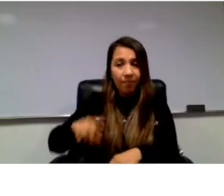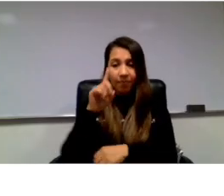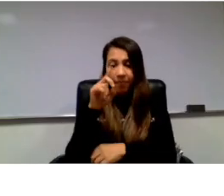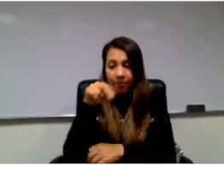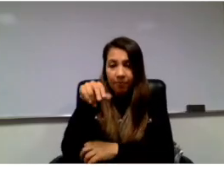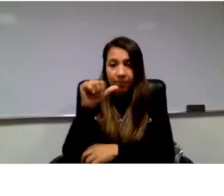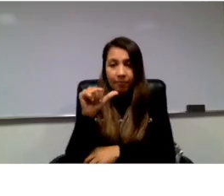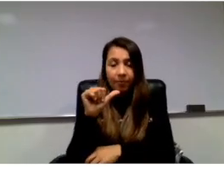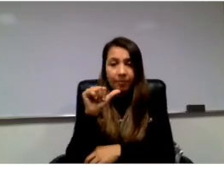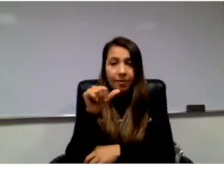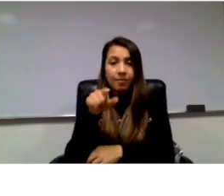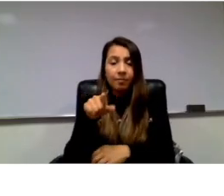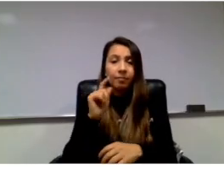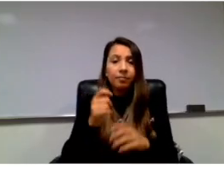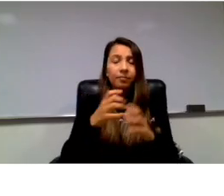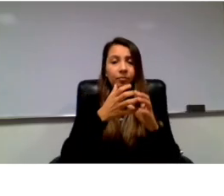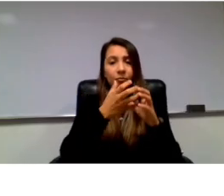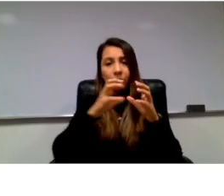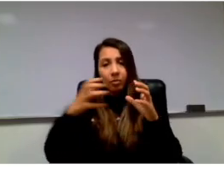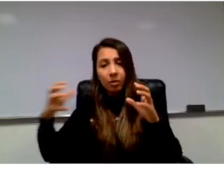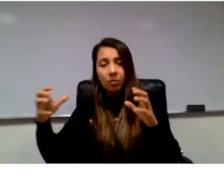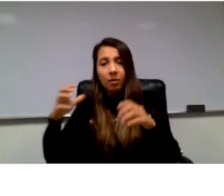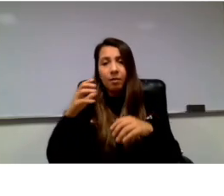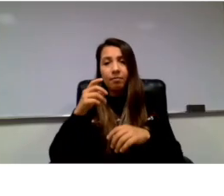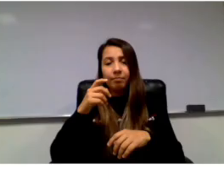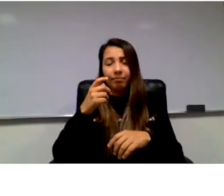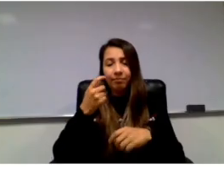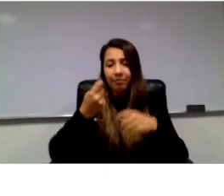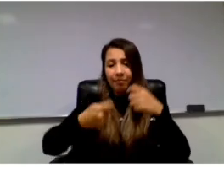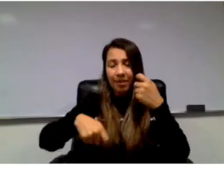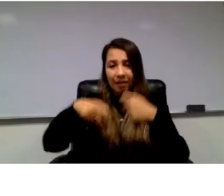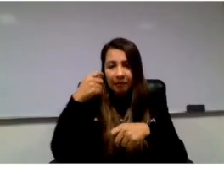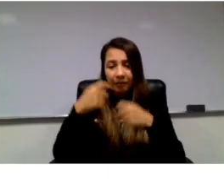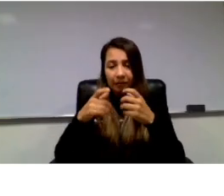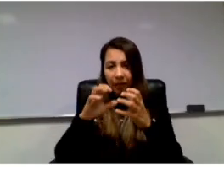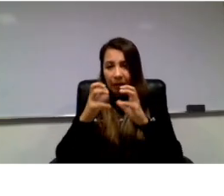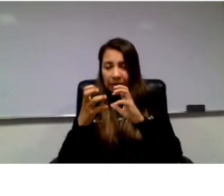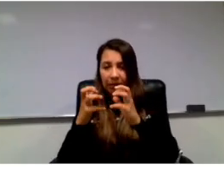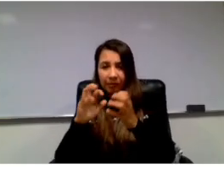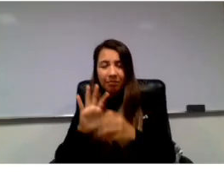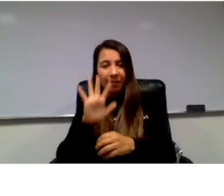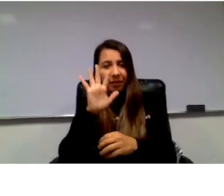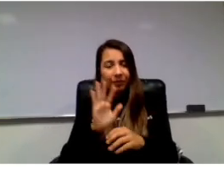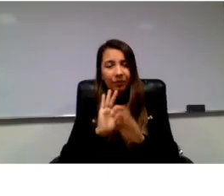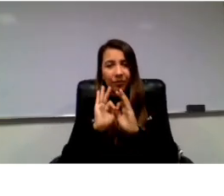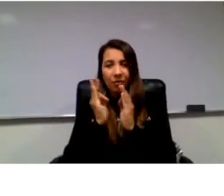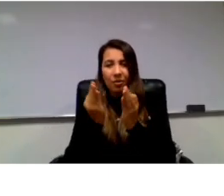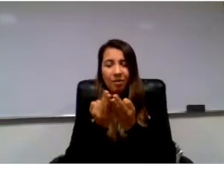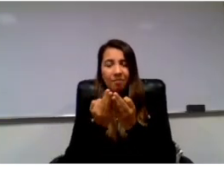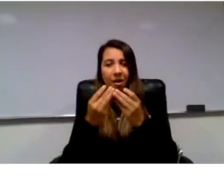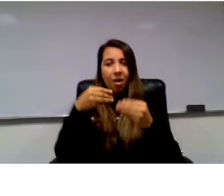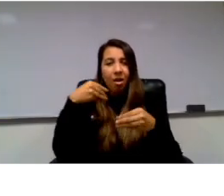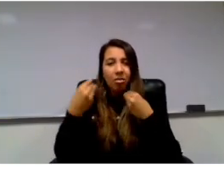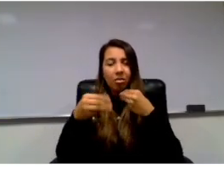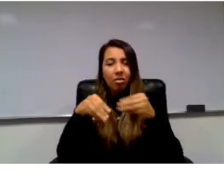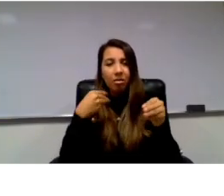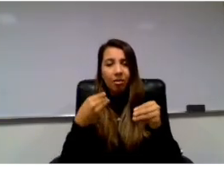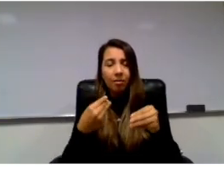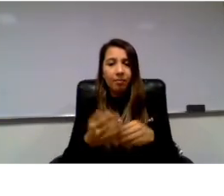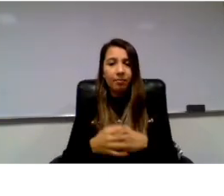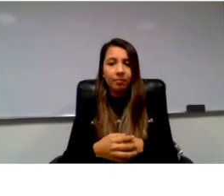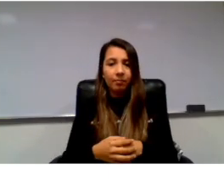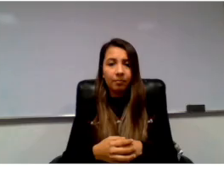DNA resulta ser una molécula mucho más plástica de lo que originalmente se pensaba, ¿no? Y mucho más dinámica, digámoslo así,